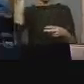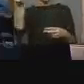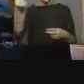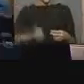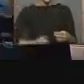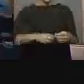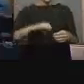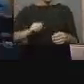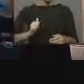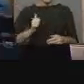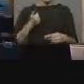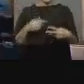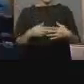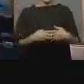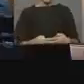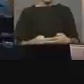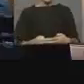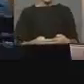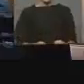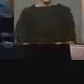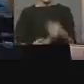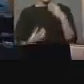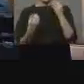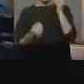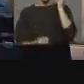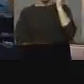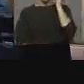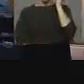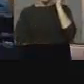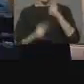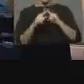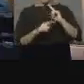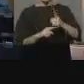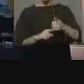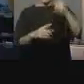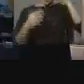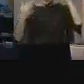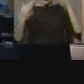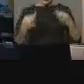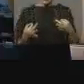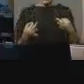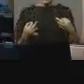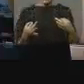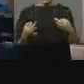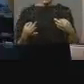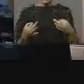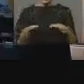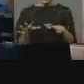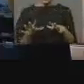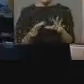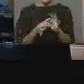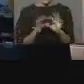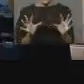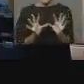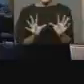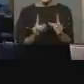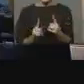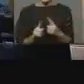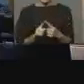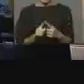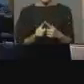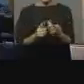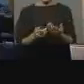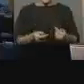embarazo? Es la primera pregunta. ¿Por qué las mujeres exigen decidir frente a casos tan dramáticos como